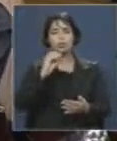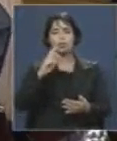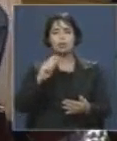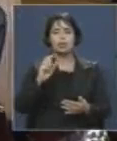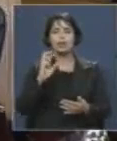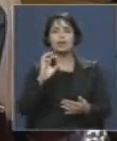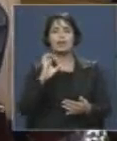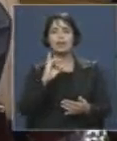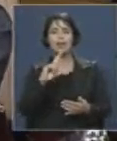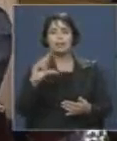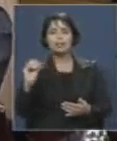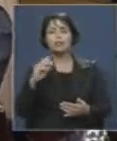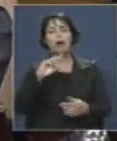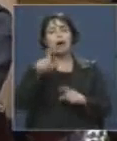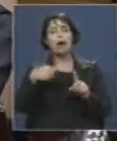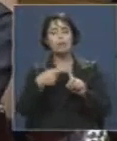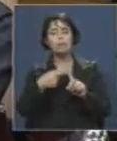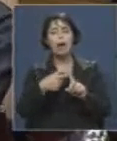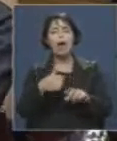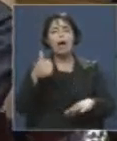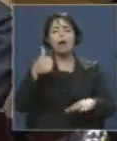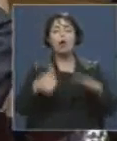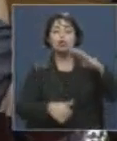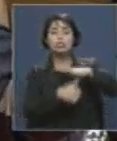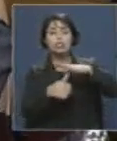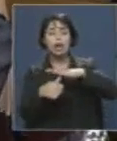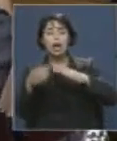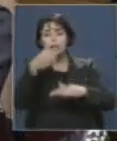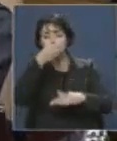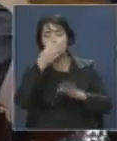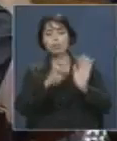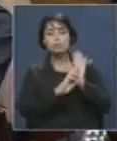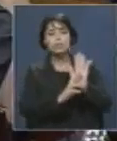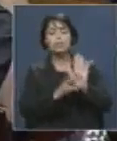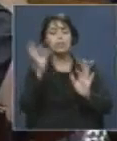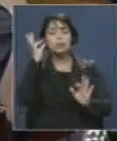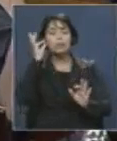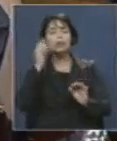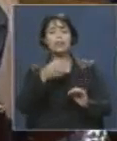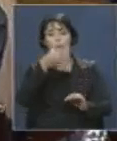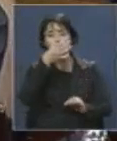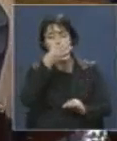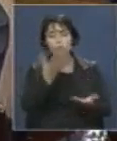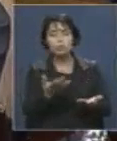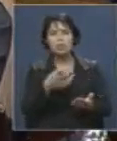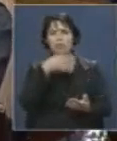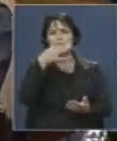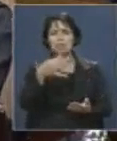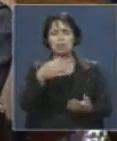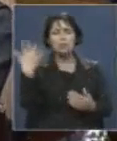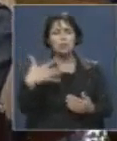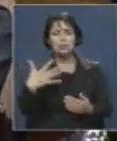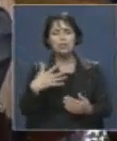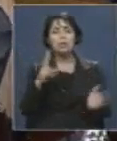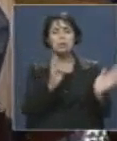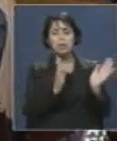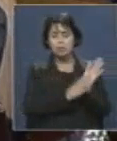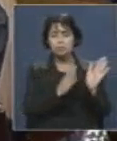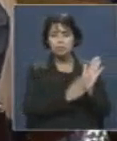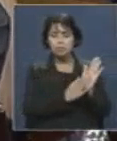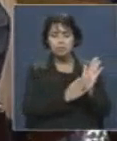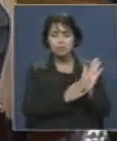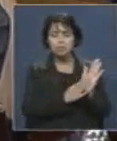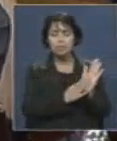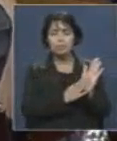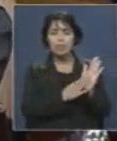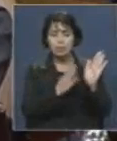Castilla, además concejal de Osorno y supuestamente representante también de las mujeres osorninas, quien sostuvo que lo importante es comprobar, entre comillas,